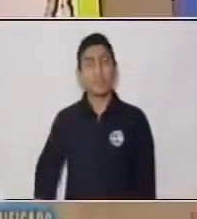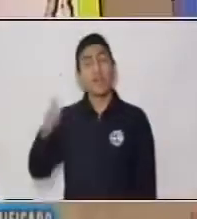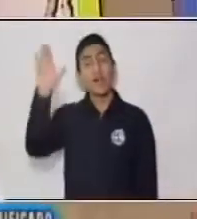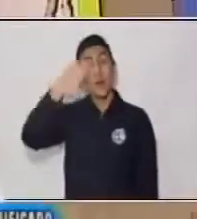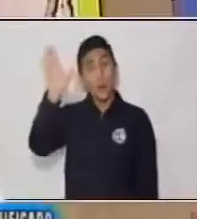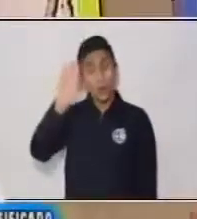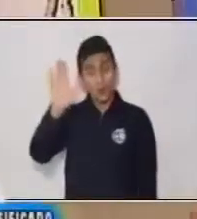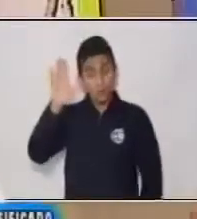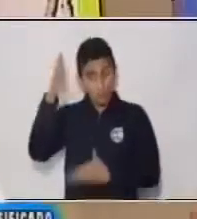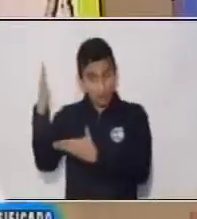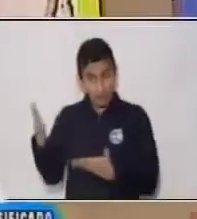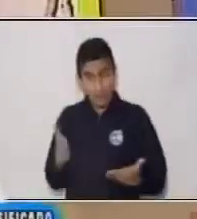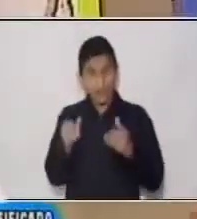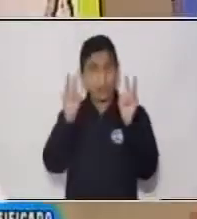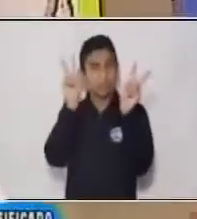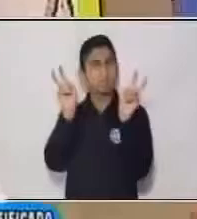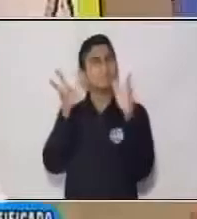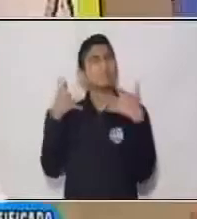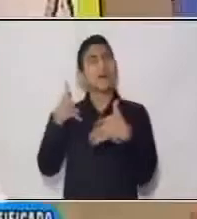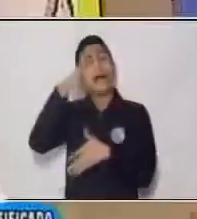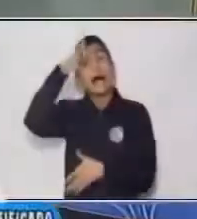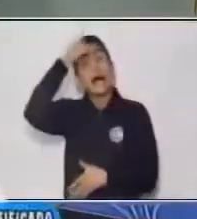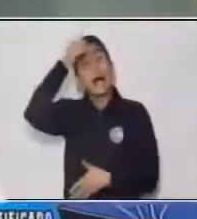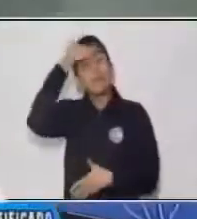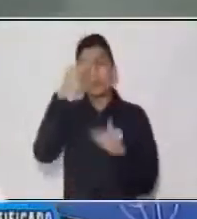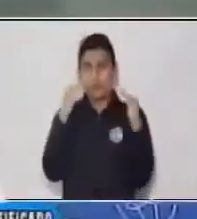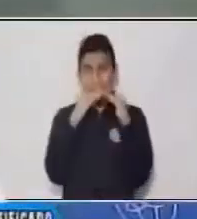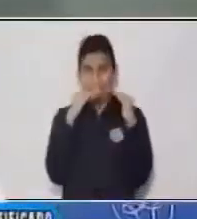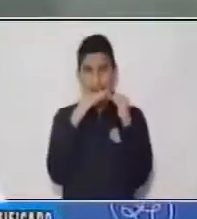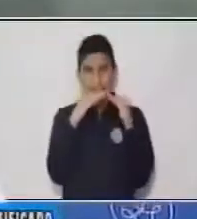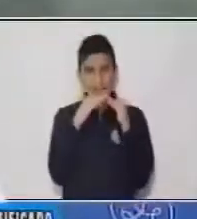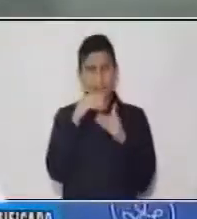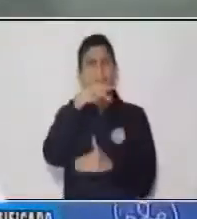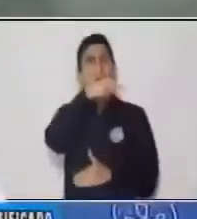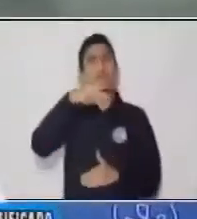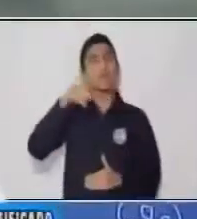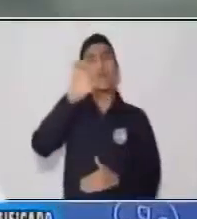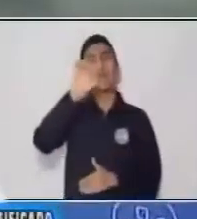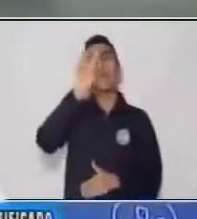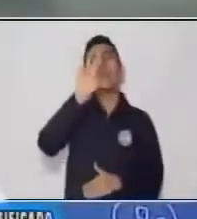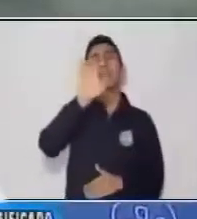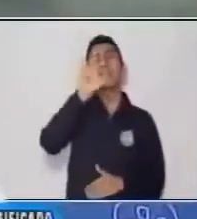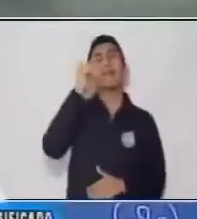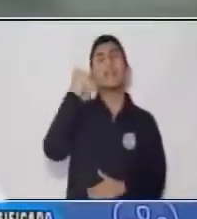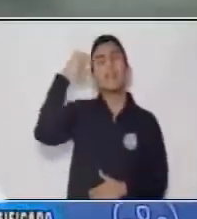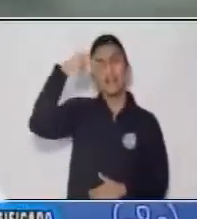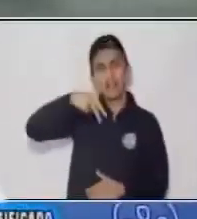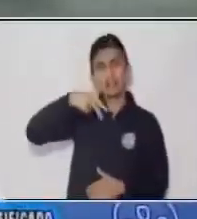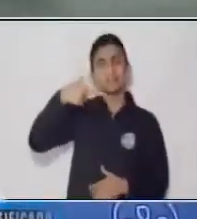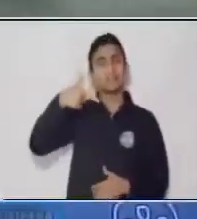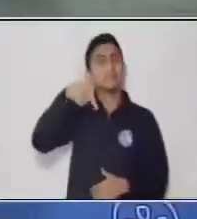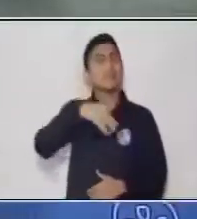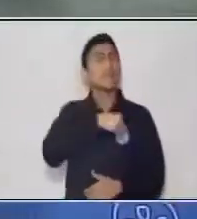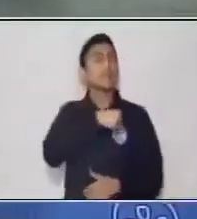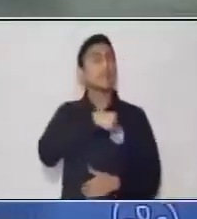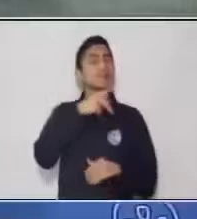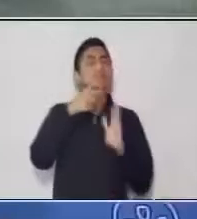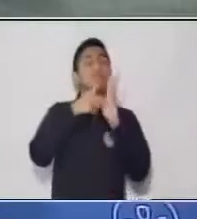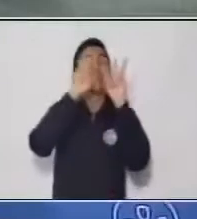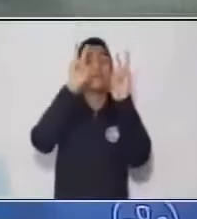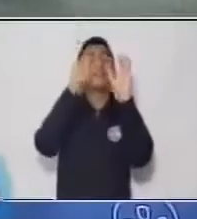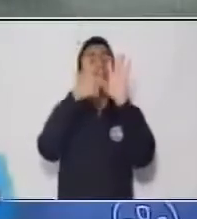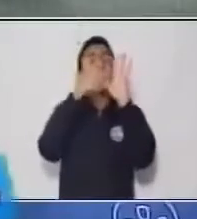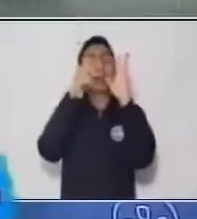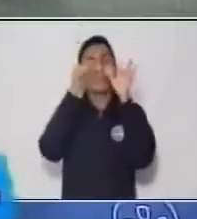Hola, bienvenidos a este espacio educativo Aprendo en Casa. Soy Evelyn Santos y en esta oportunidad desarrollaré